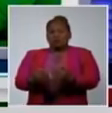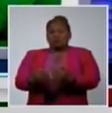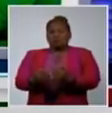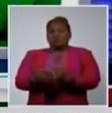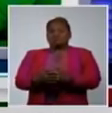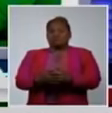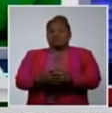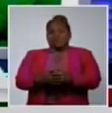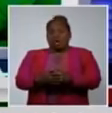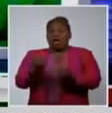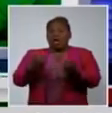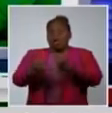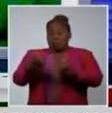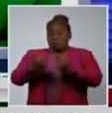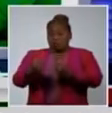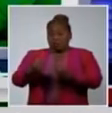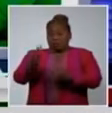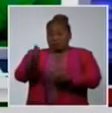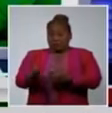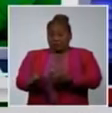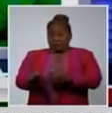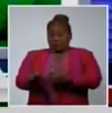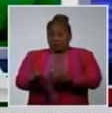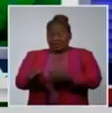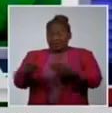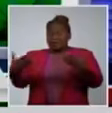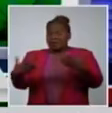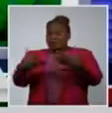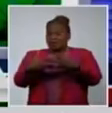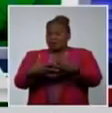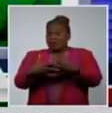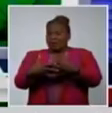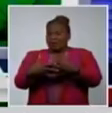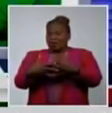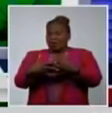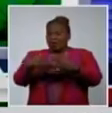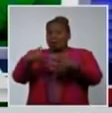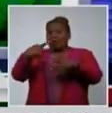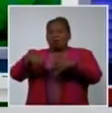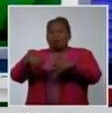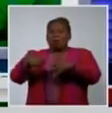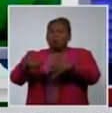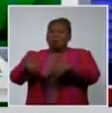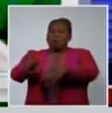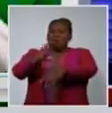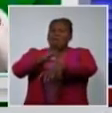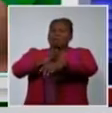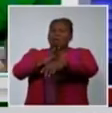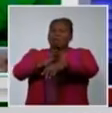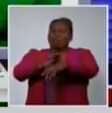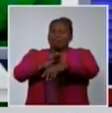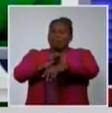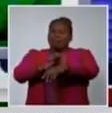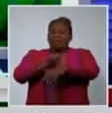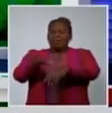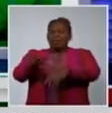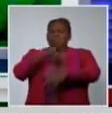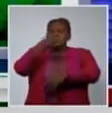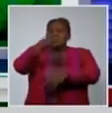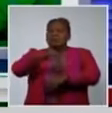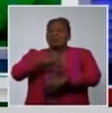alguno de estos casos pues hay o se sienten los actores las comunidades a la piscina referencia